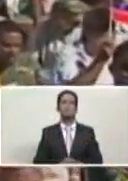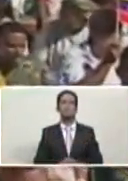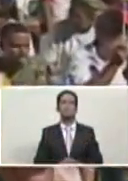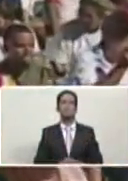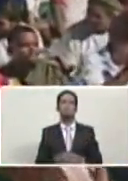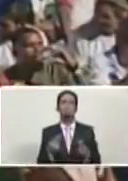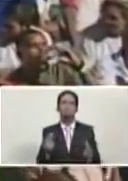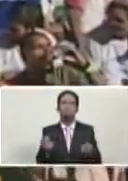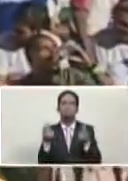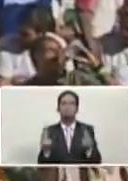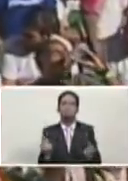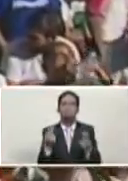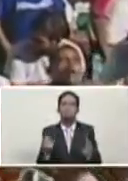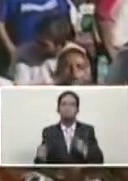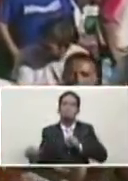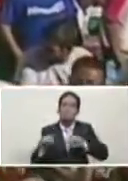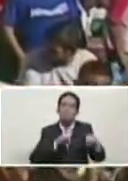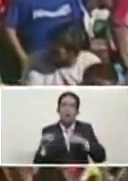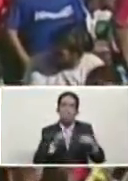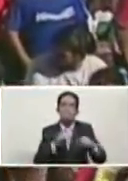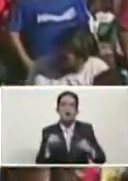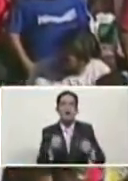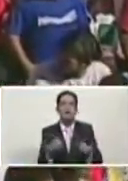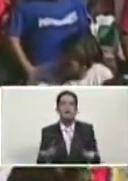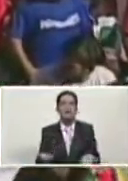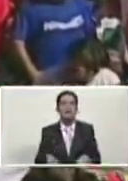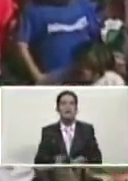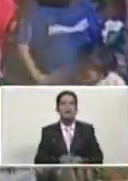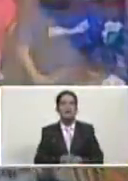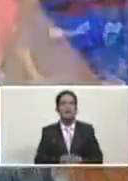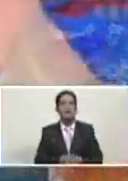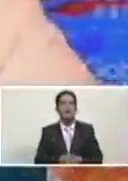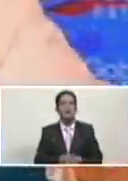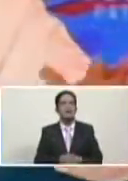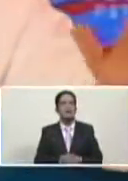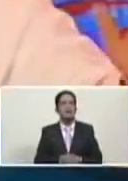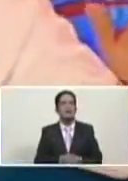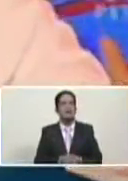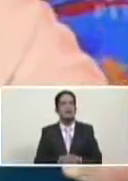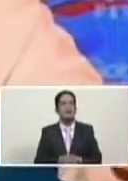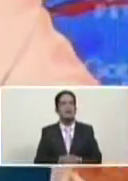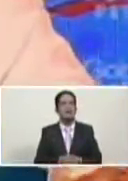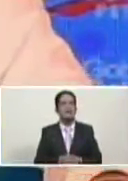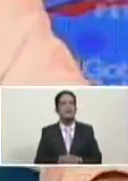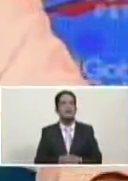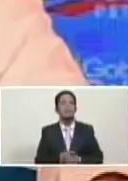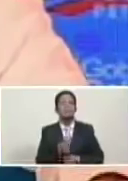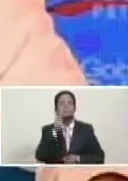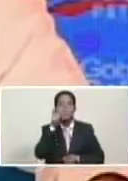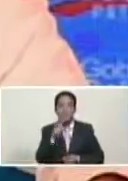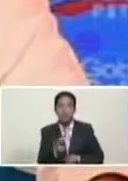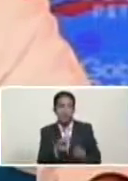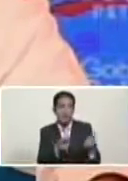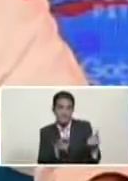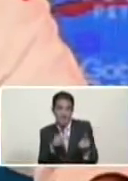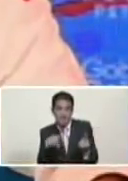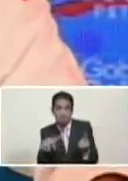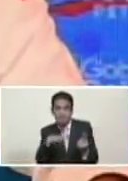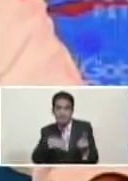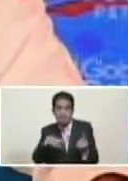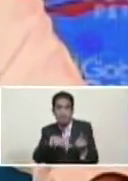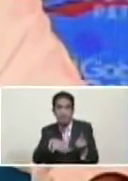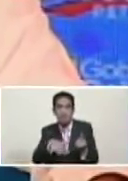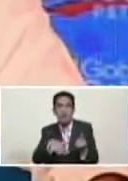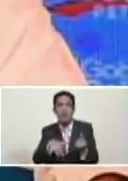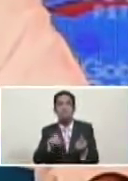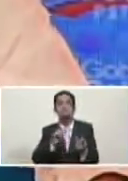dinamismo, acción, despliegue y llegar. Que el que venga a esta Plaza Bolívar, camine por la Plaza